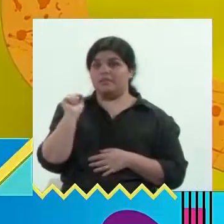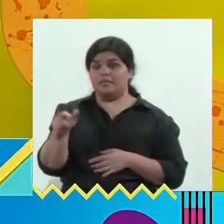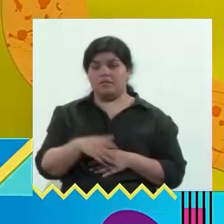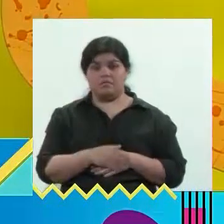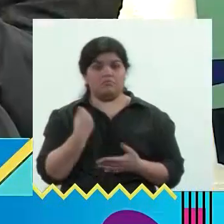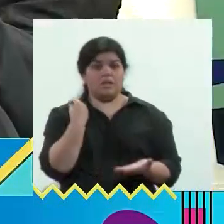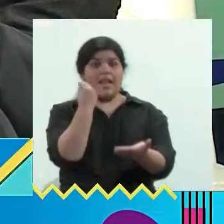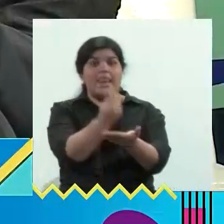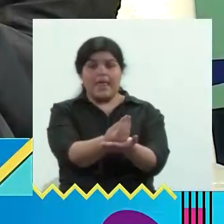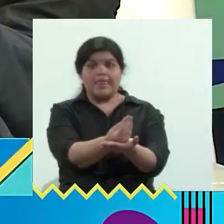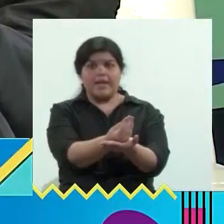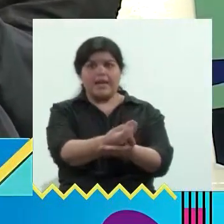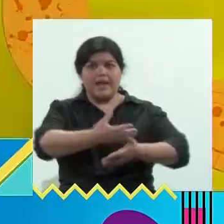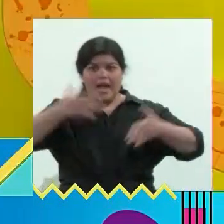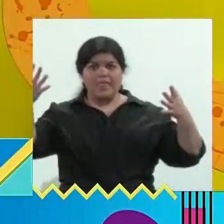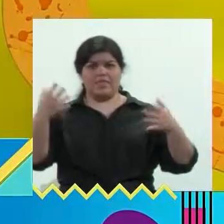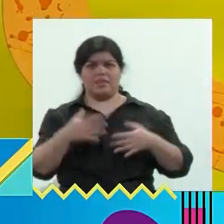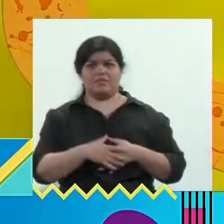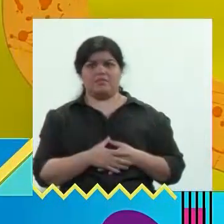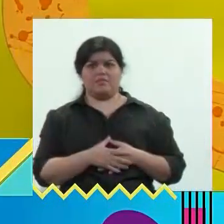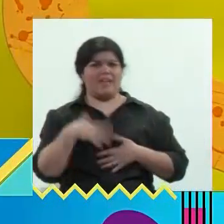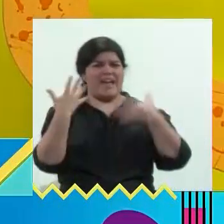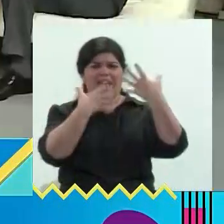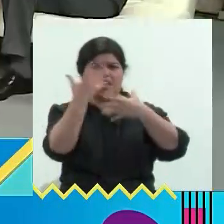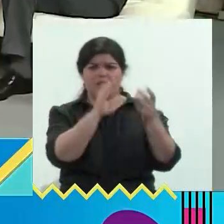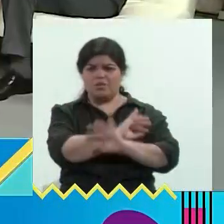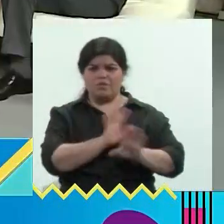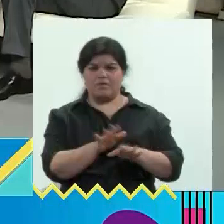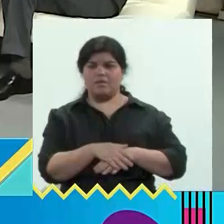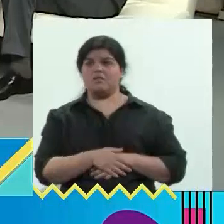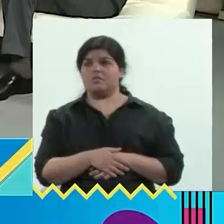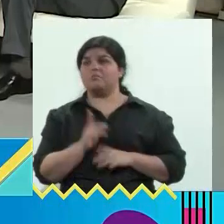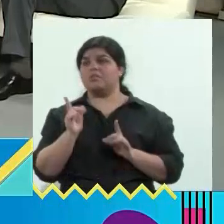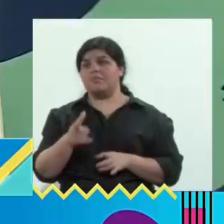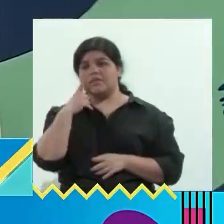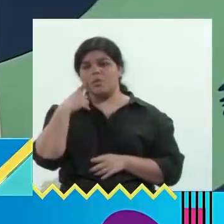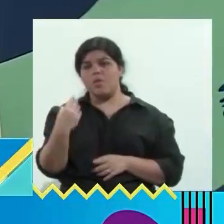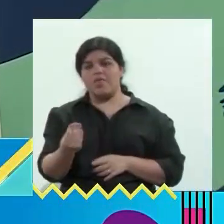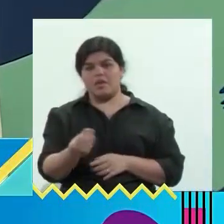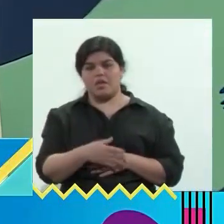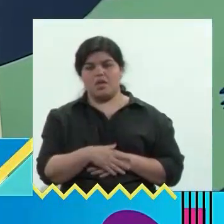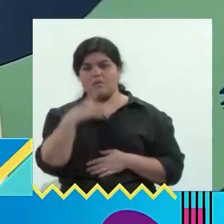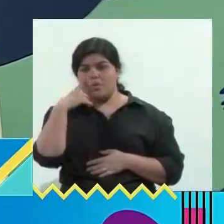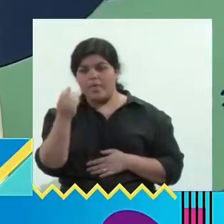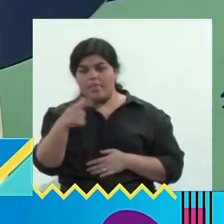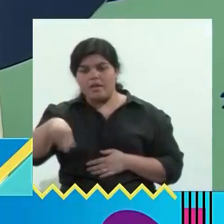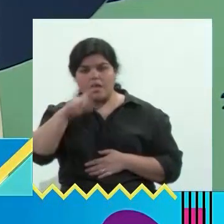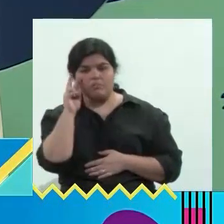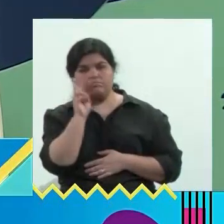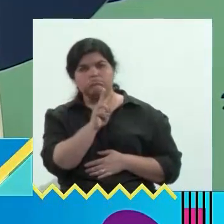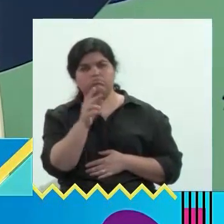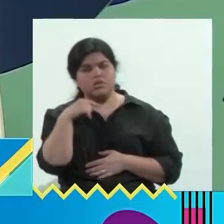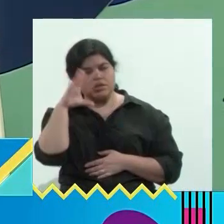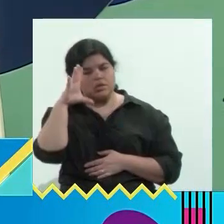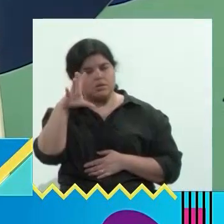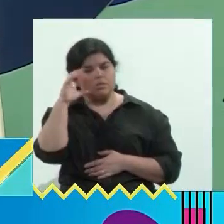grandes líderes, ¿no? Que nos sacaron de estas catástrofes. Pero es cuestión de que mire la ciudadanía, es cuestión de que mire cuáles fueron los momentos